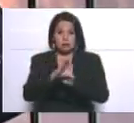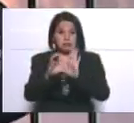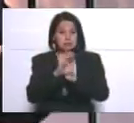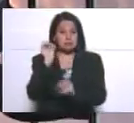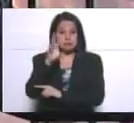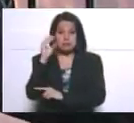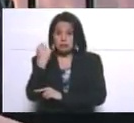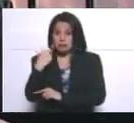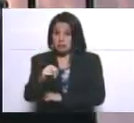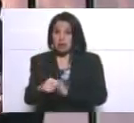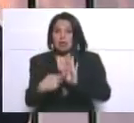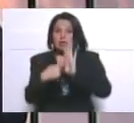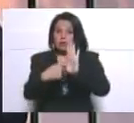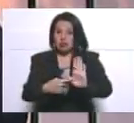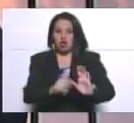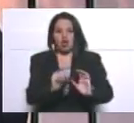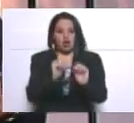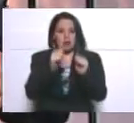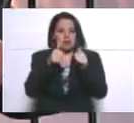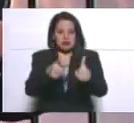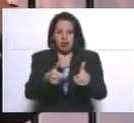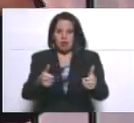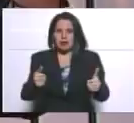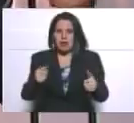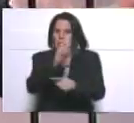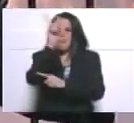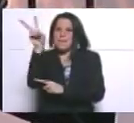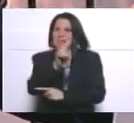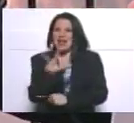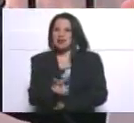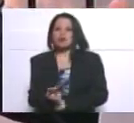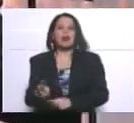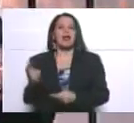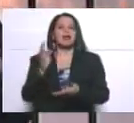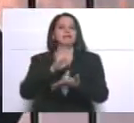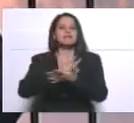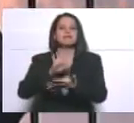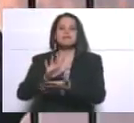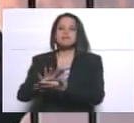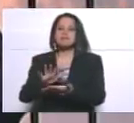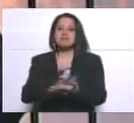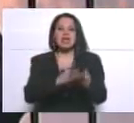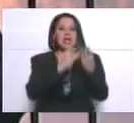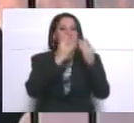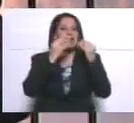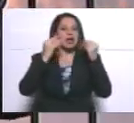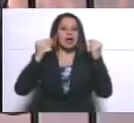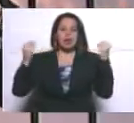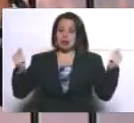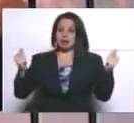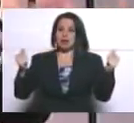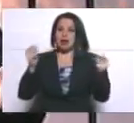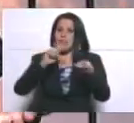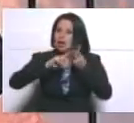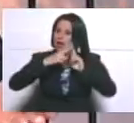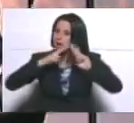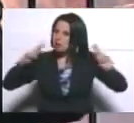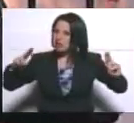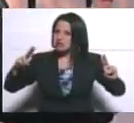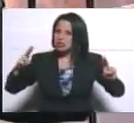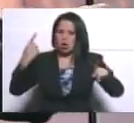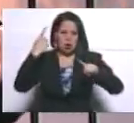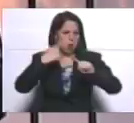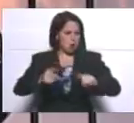Constituyente, comenzó a reinar la paz. Y han hecho estos sectores ultraderechistas, fascistas, intentos de todo